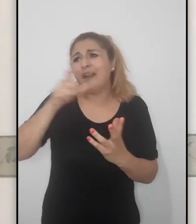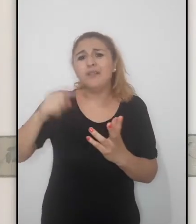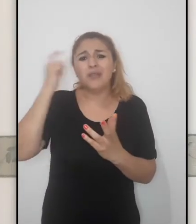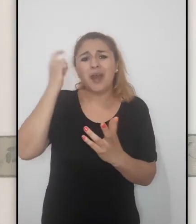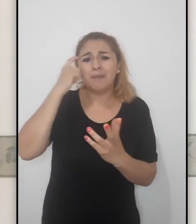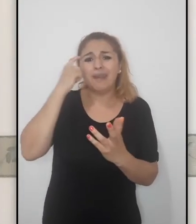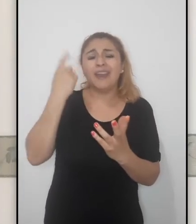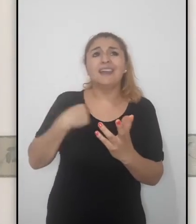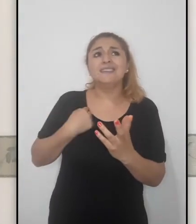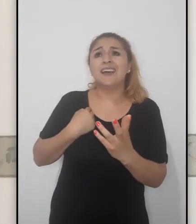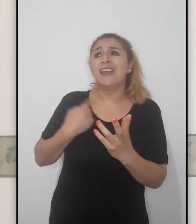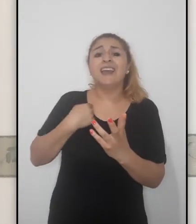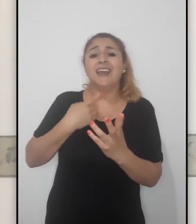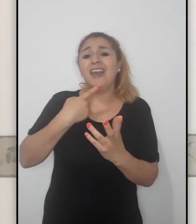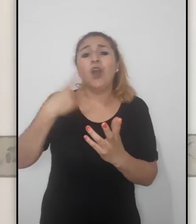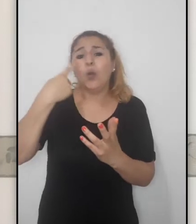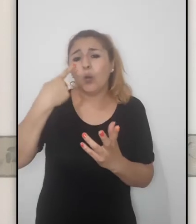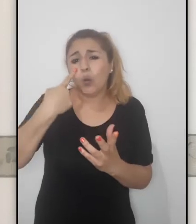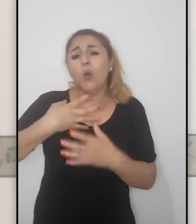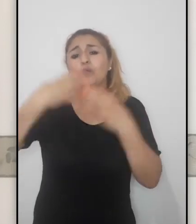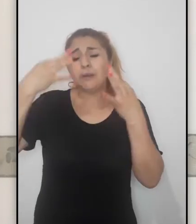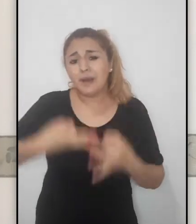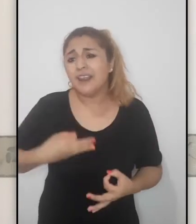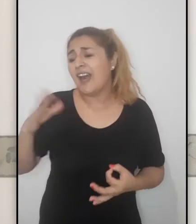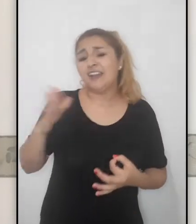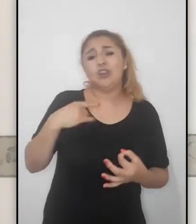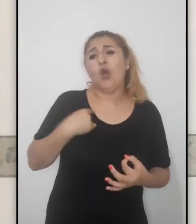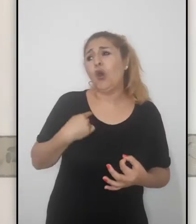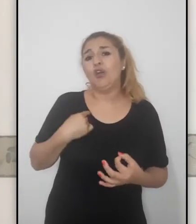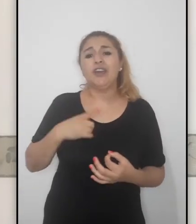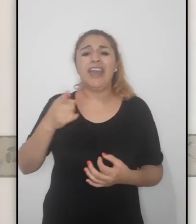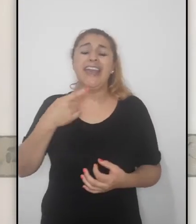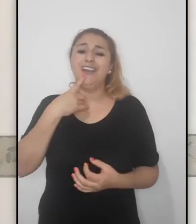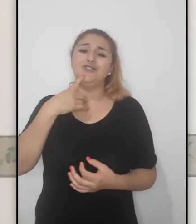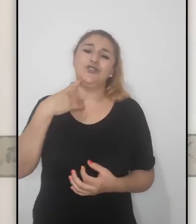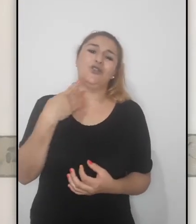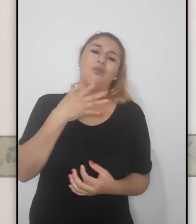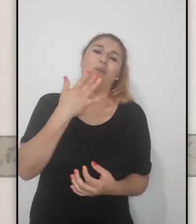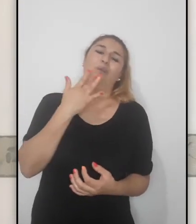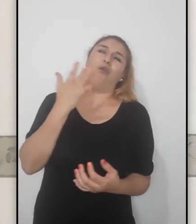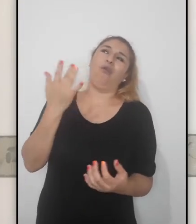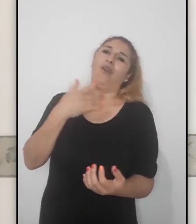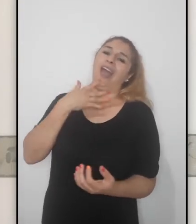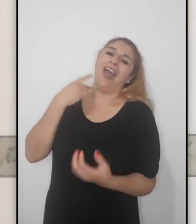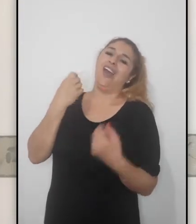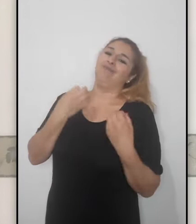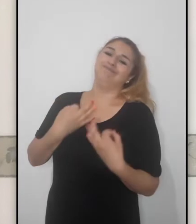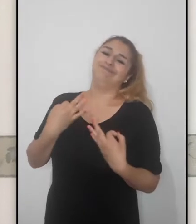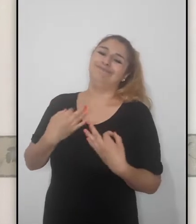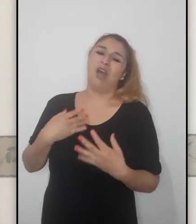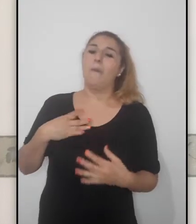siempre fallamos fuera de cristo siempre equivocamos el camino siempre fracasamos